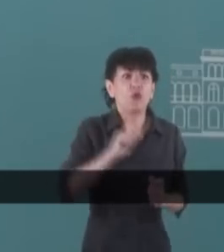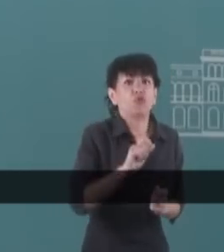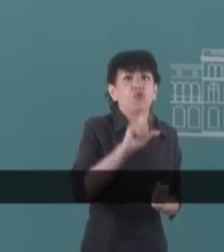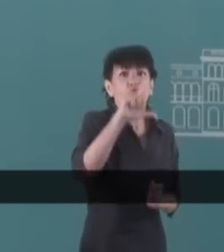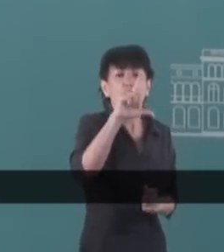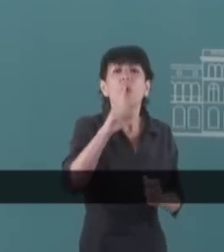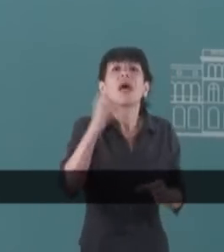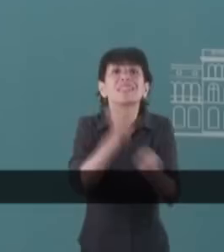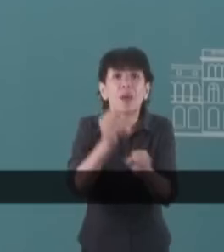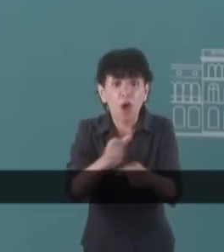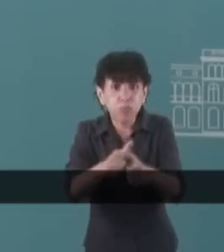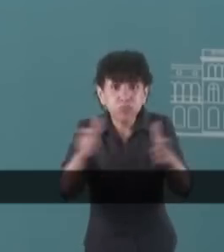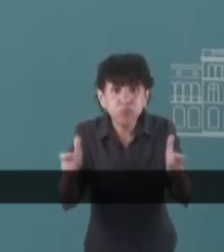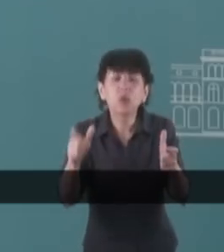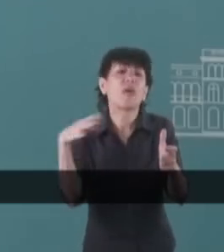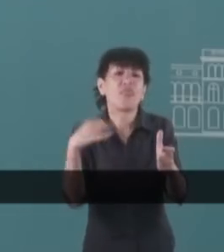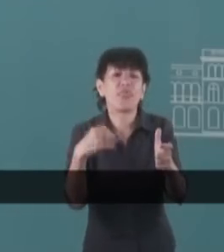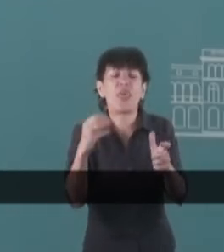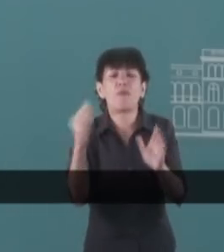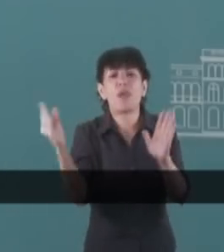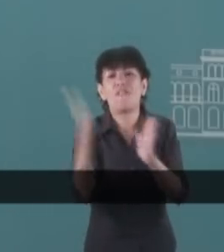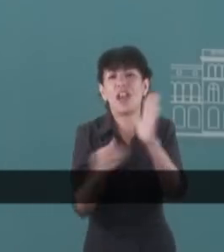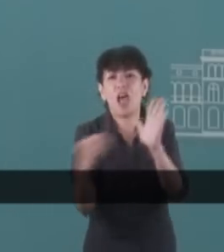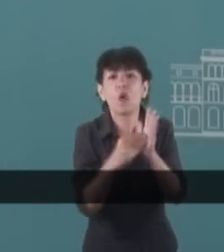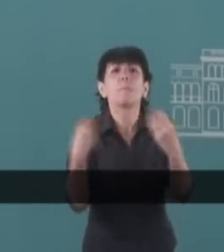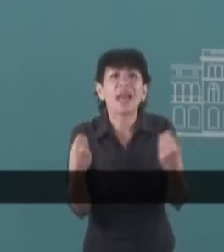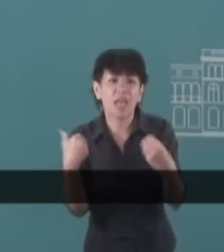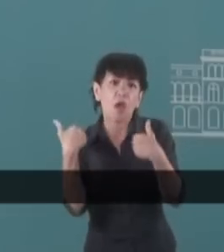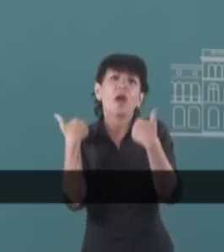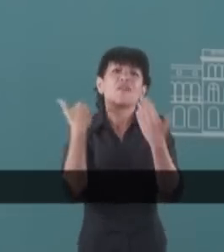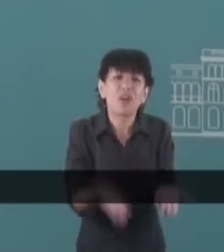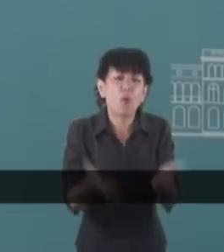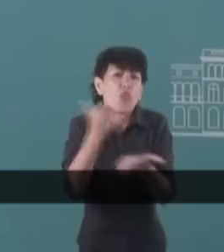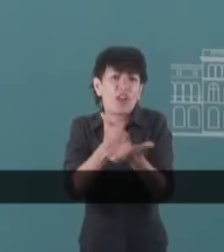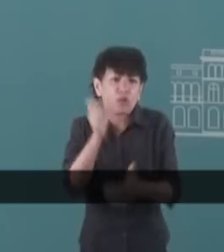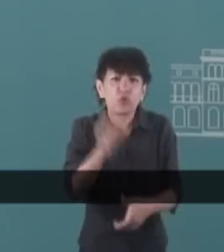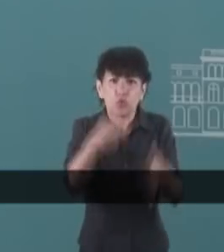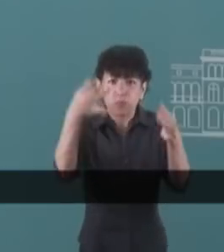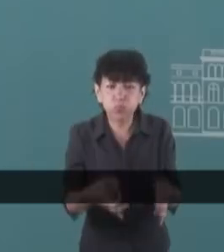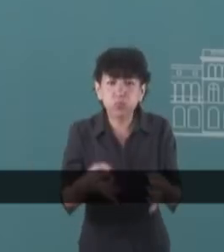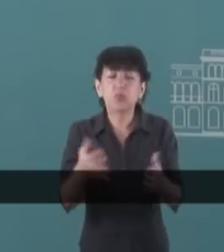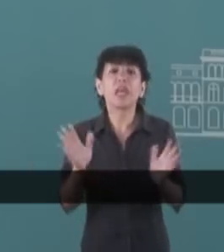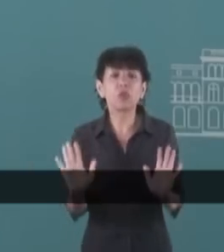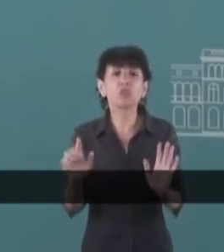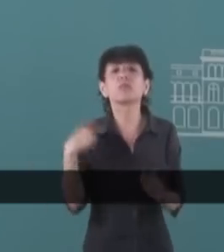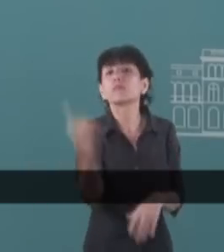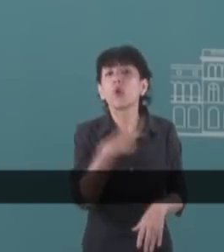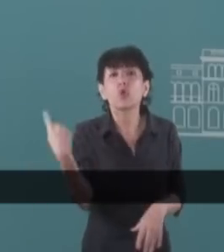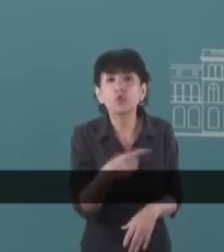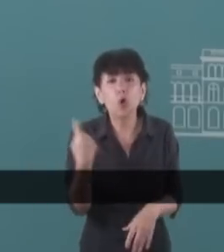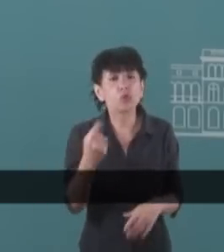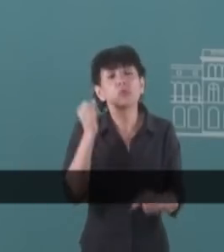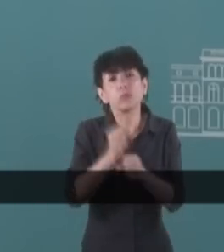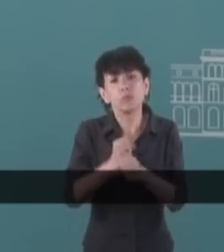empleos registrados para que todos puedan tener los beneficios de las paritarias y del empleo registrado. Así que la verdad es que mientras seguimos haciendo todo